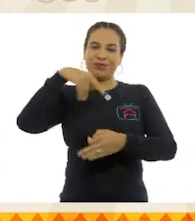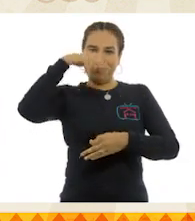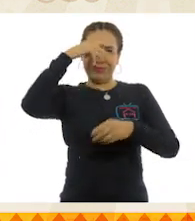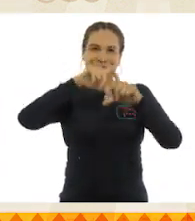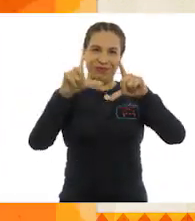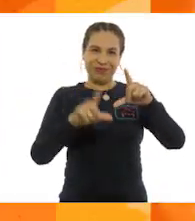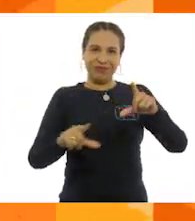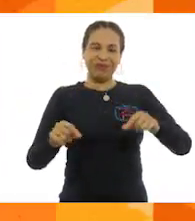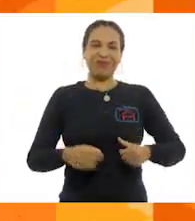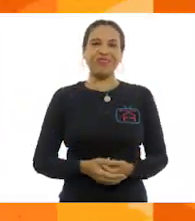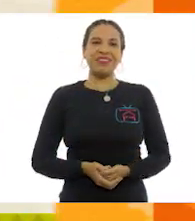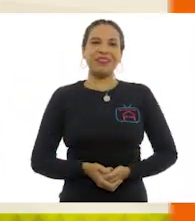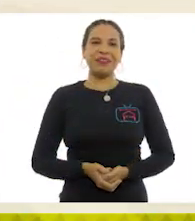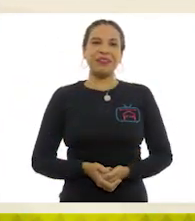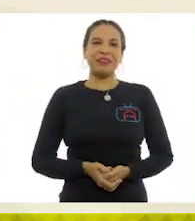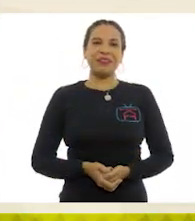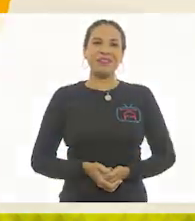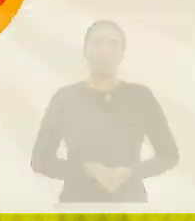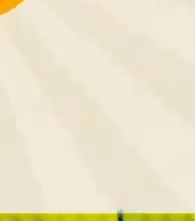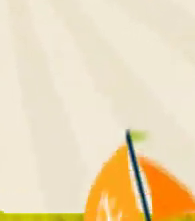México.